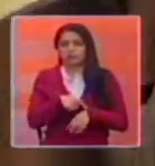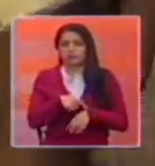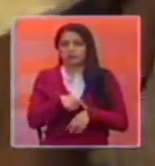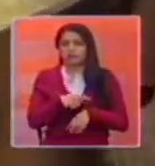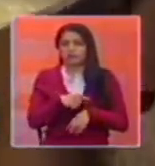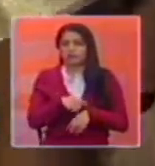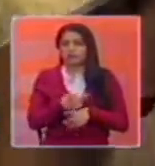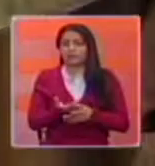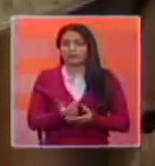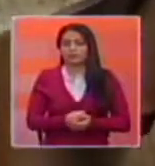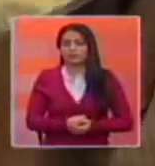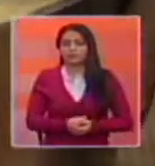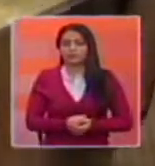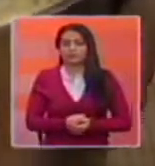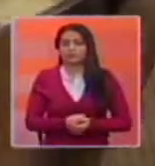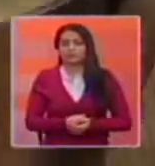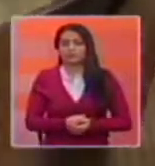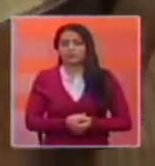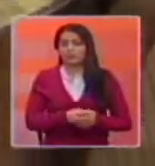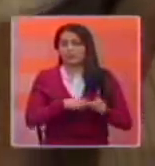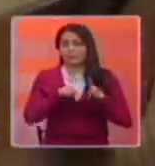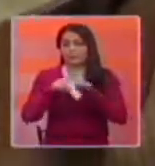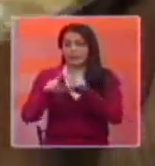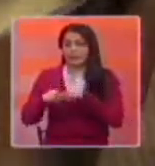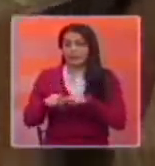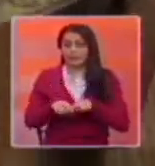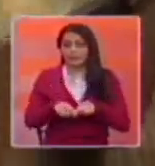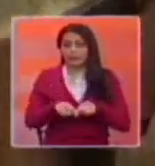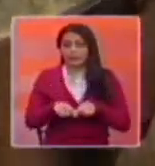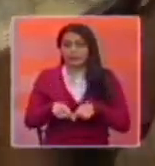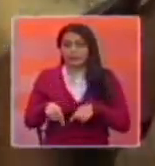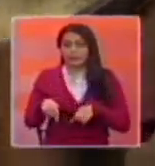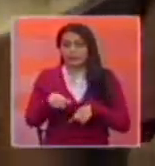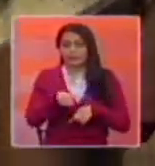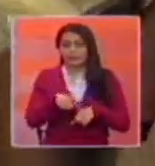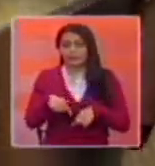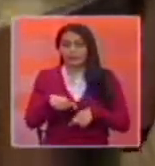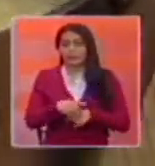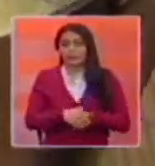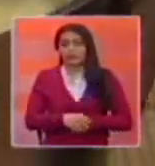Esto hay varios términos. Al batir esto yo estoy